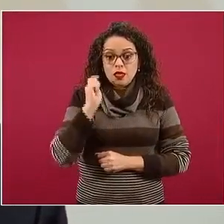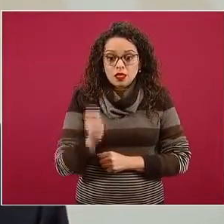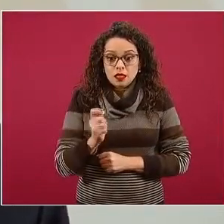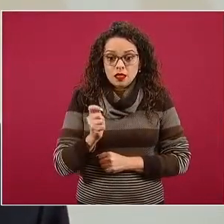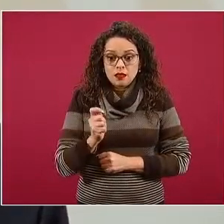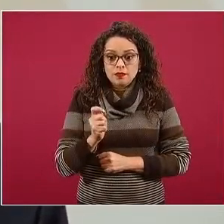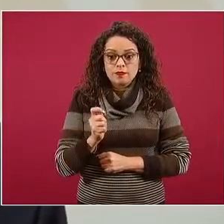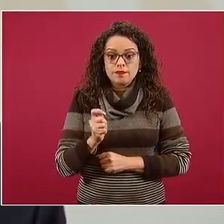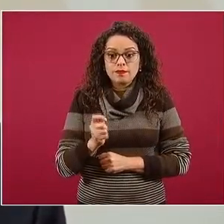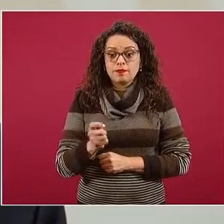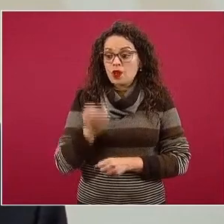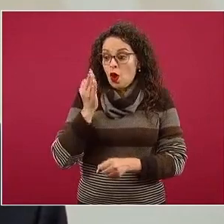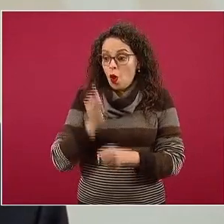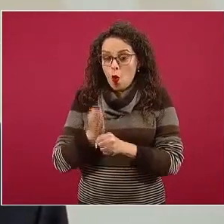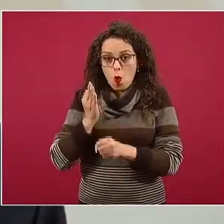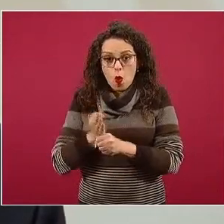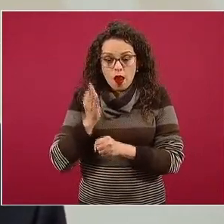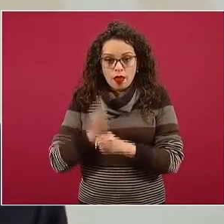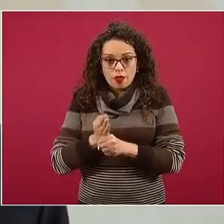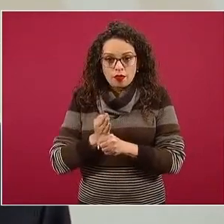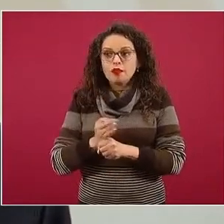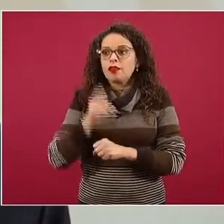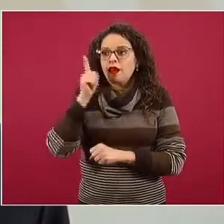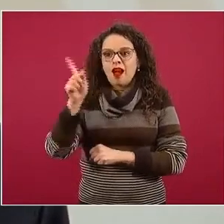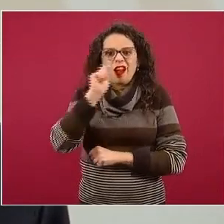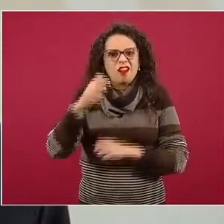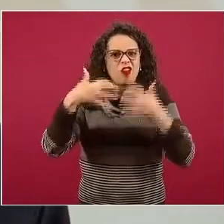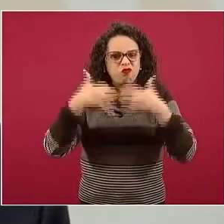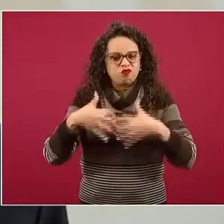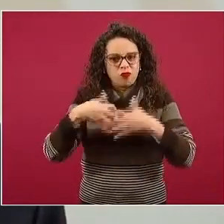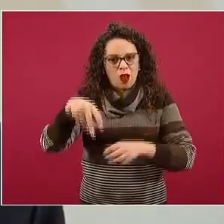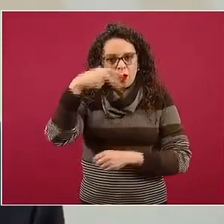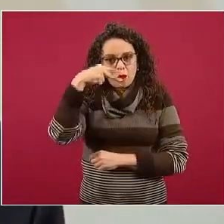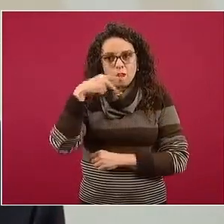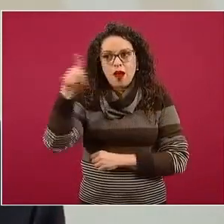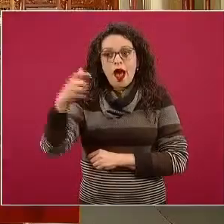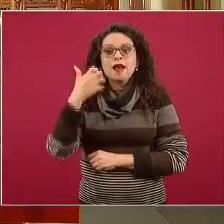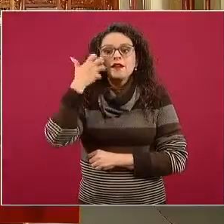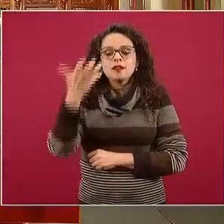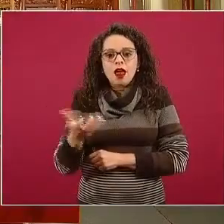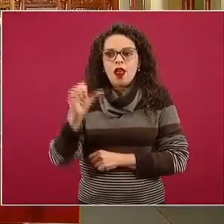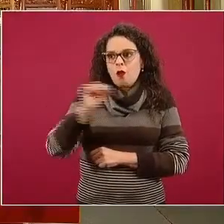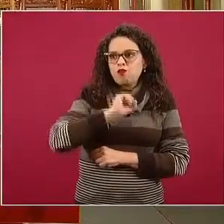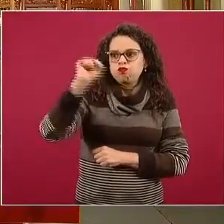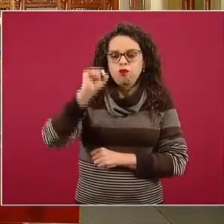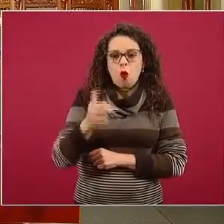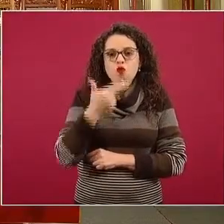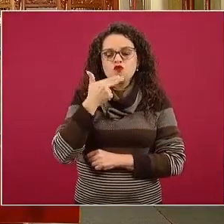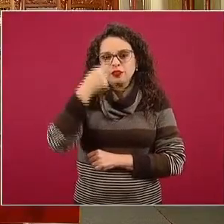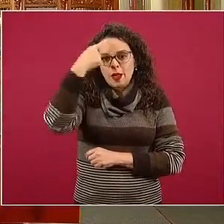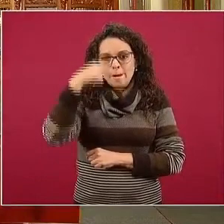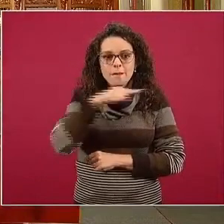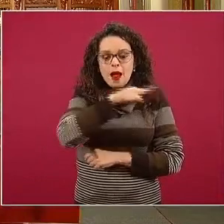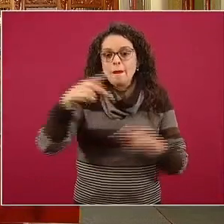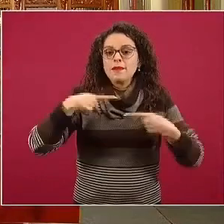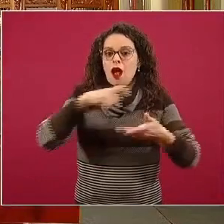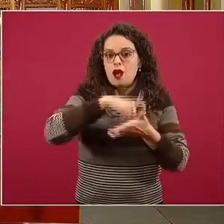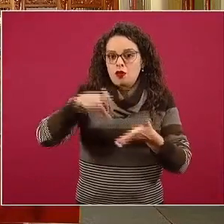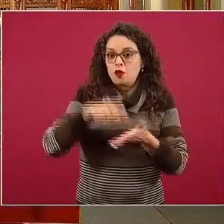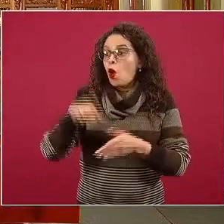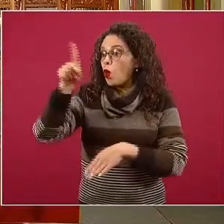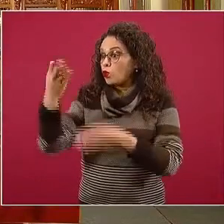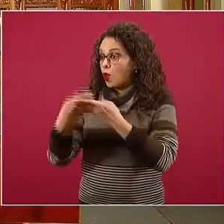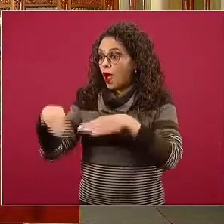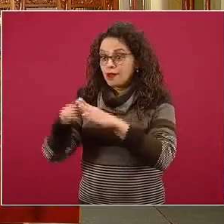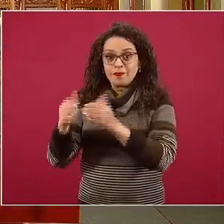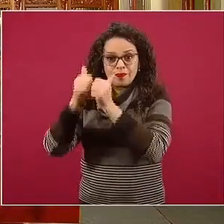querido explotar. Puedes fumar en tu casa, puedes estar en lugares cerrados. Esto de ninguna manera. Y déjenme recordarles algo que